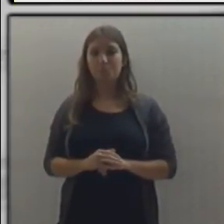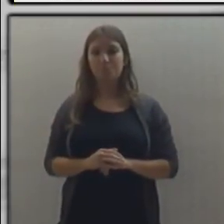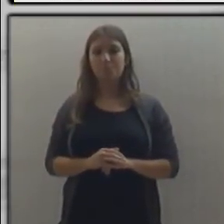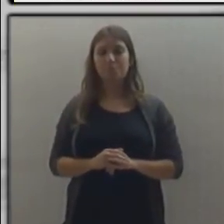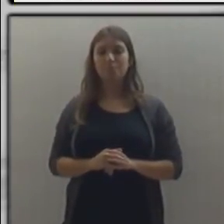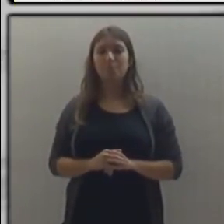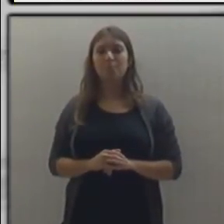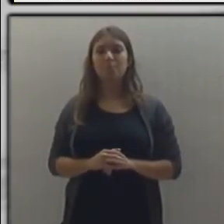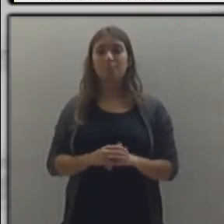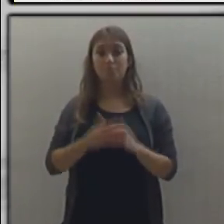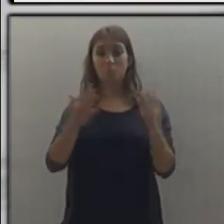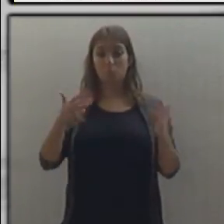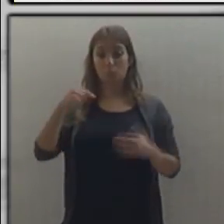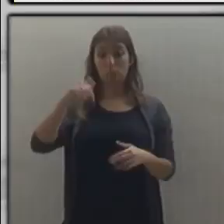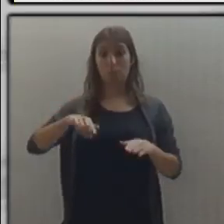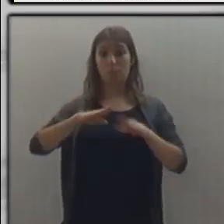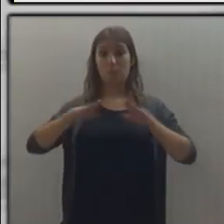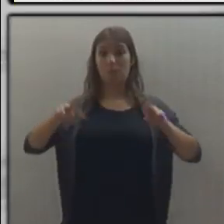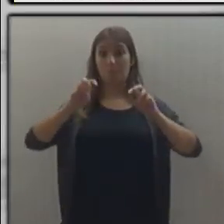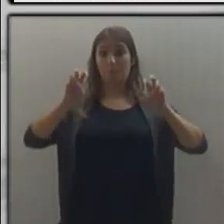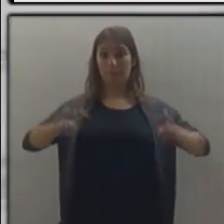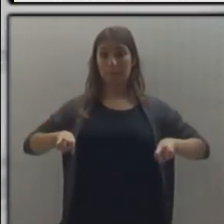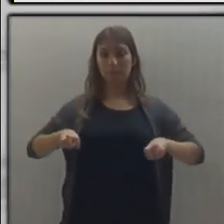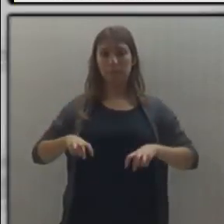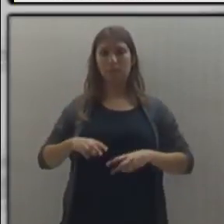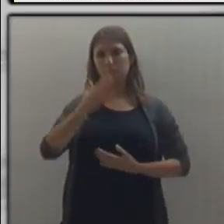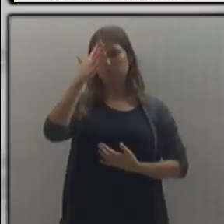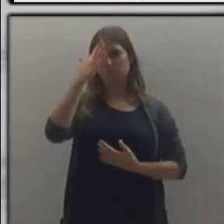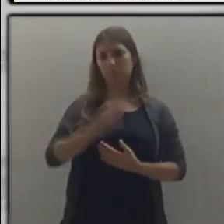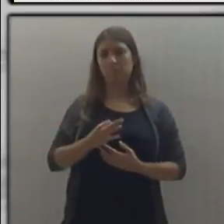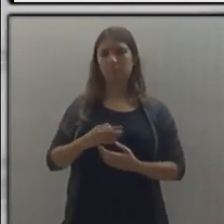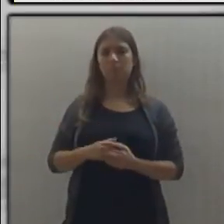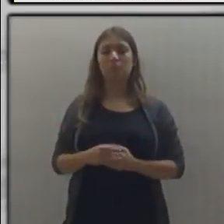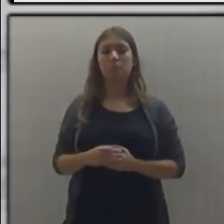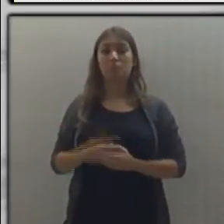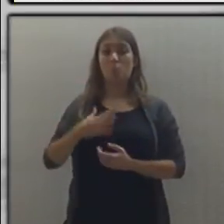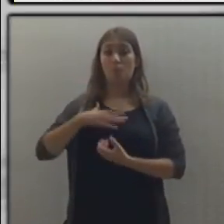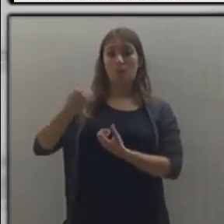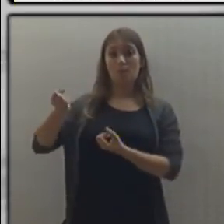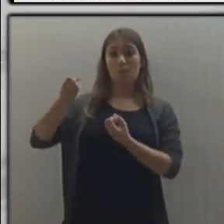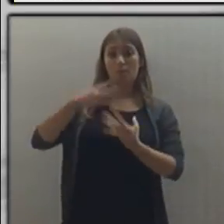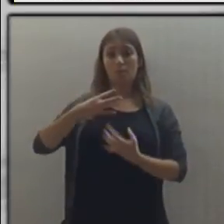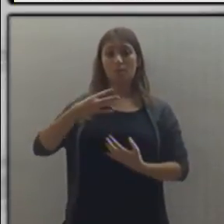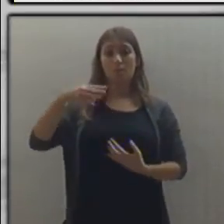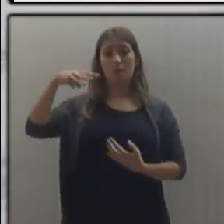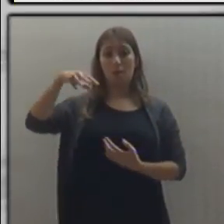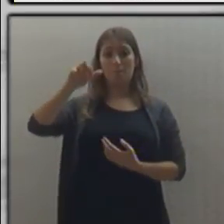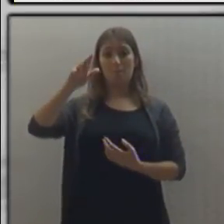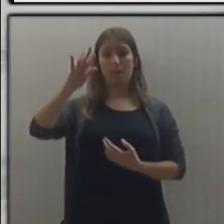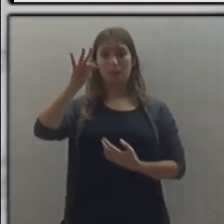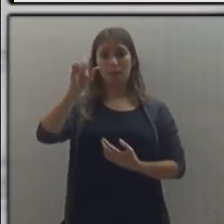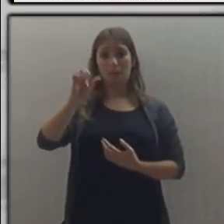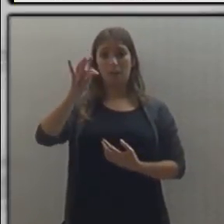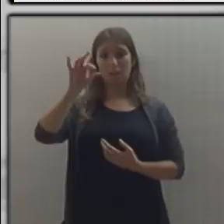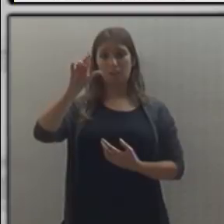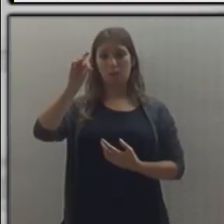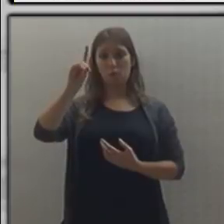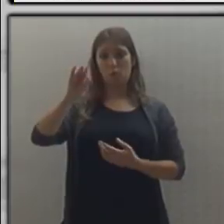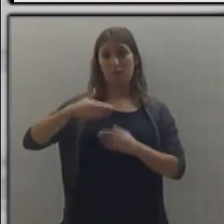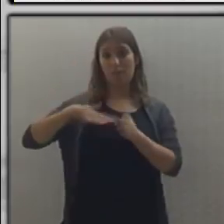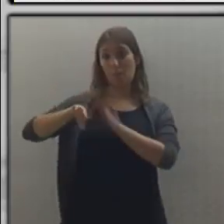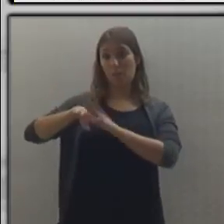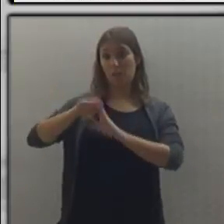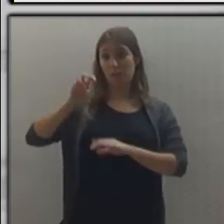Por eso, en esta mesa, pues yo creo que tanto lo que nos puede presentar, bueno, Marta Cardona a mi